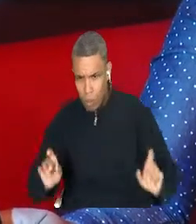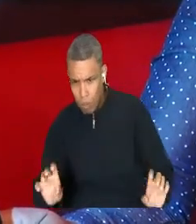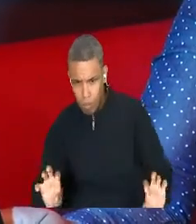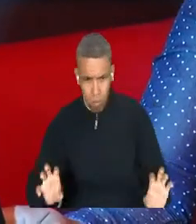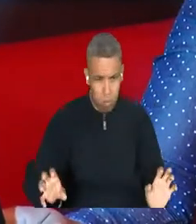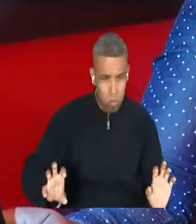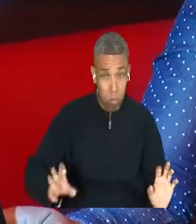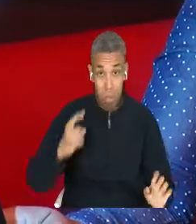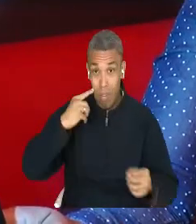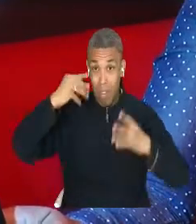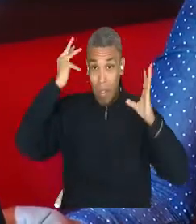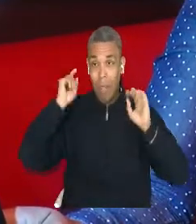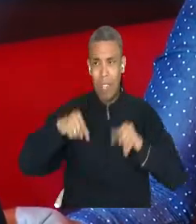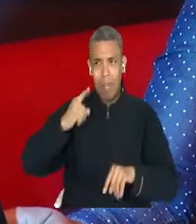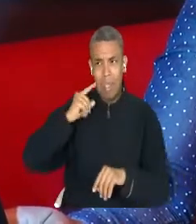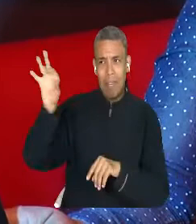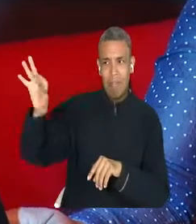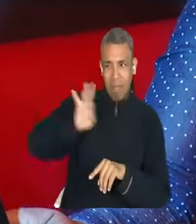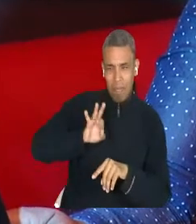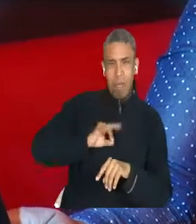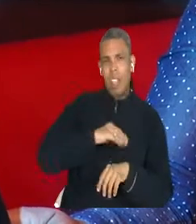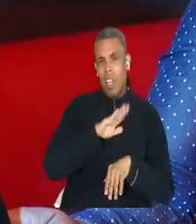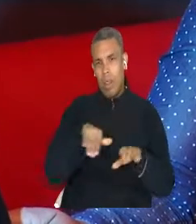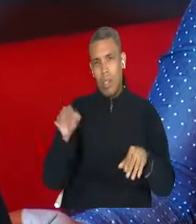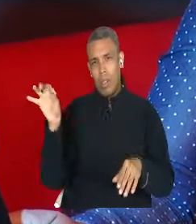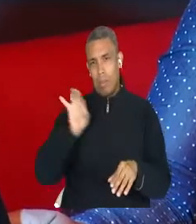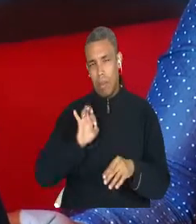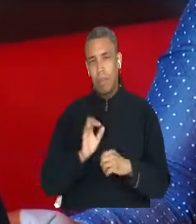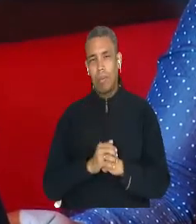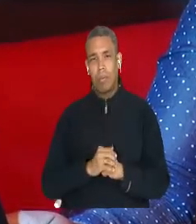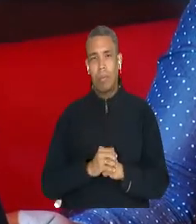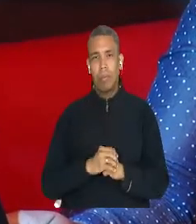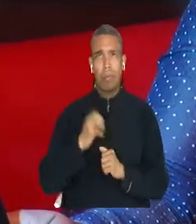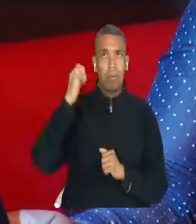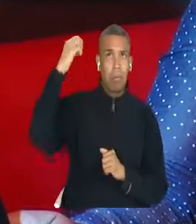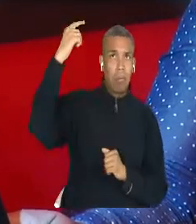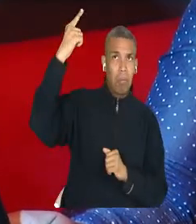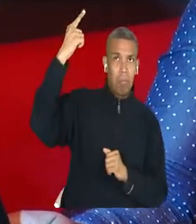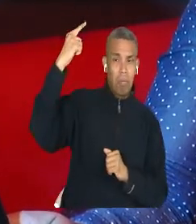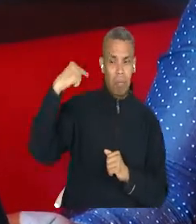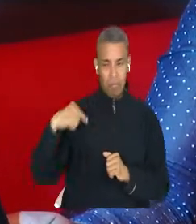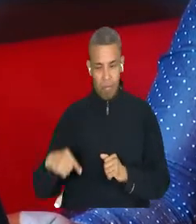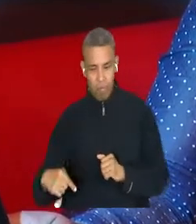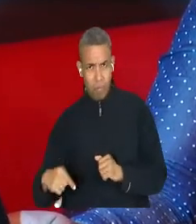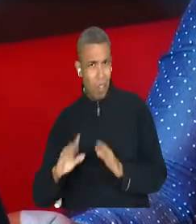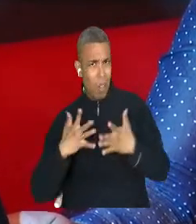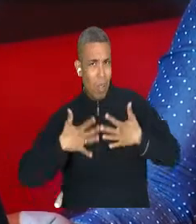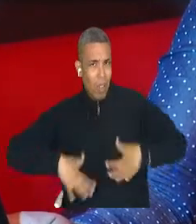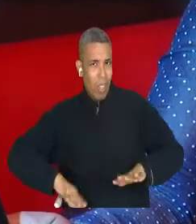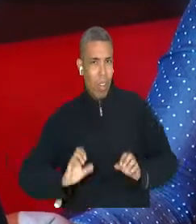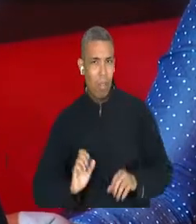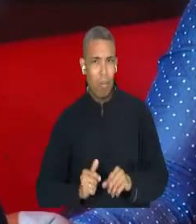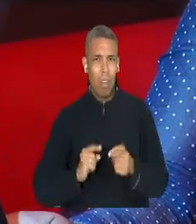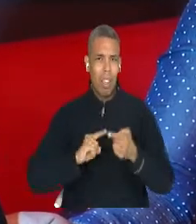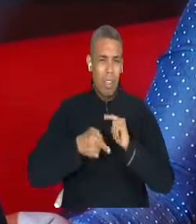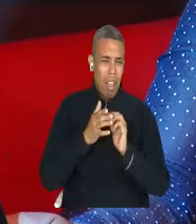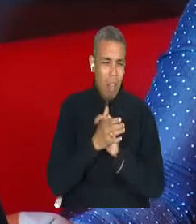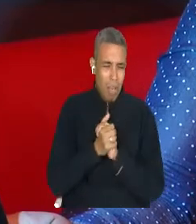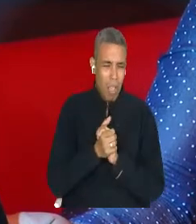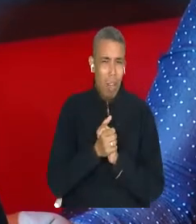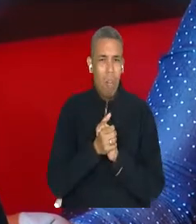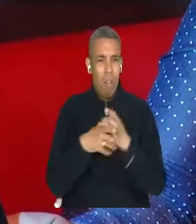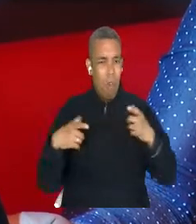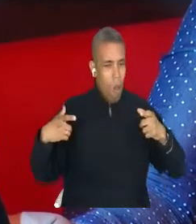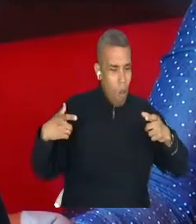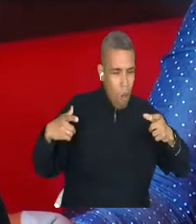Los dos ambientes se prestan para celebrar cumpleaños, despedidas de solteros, reuniones de las empresas,